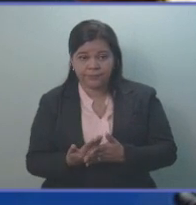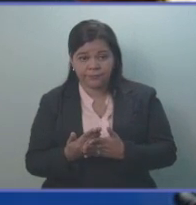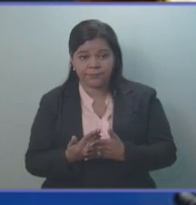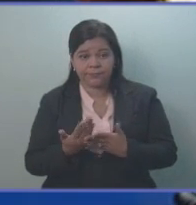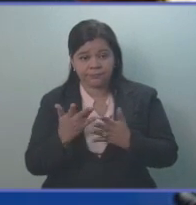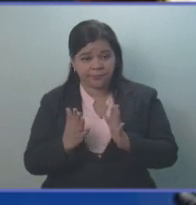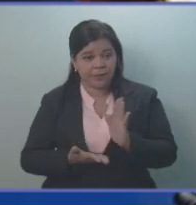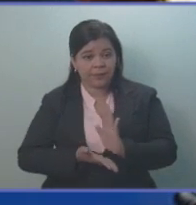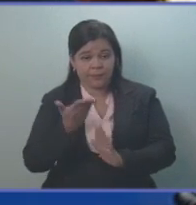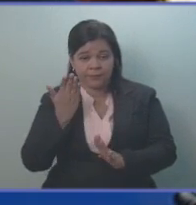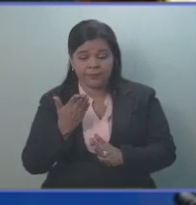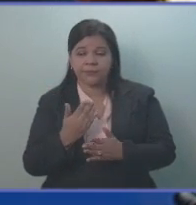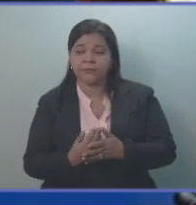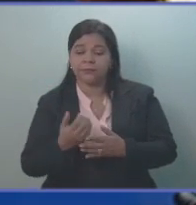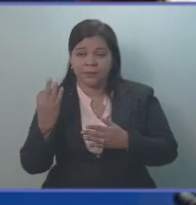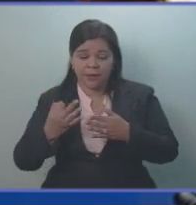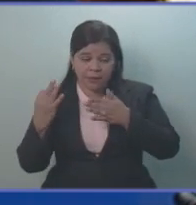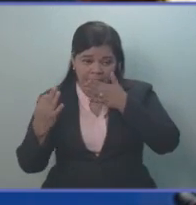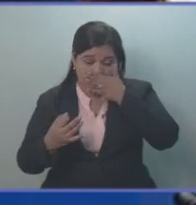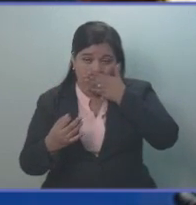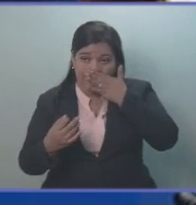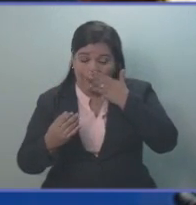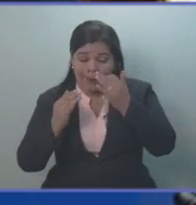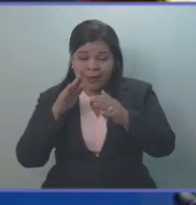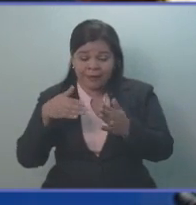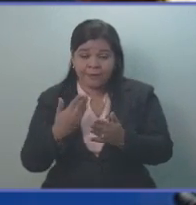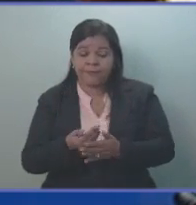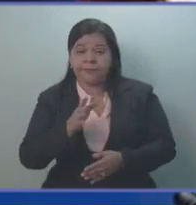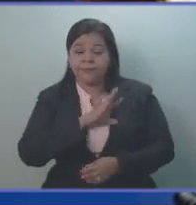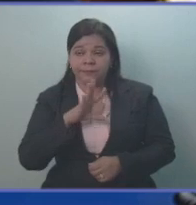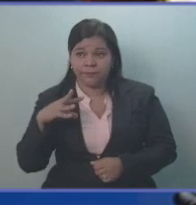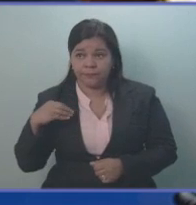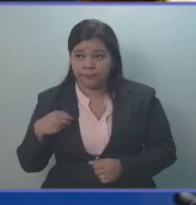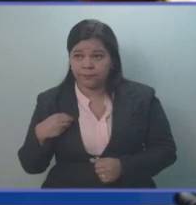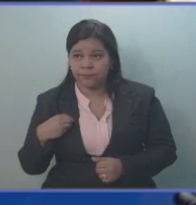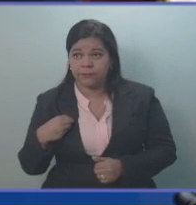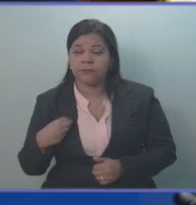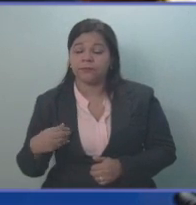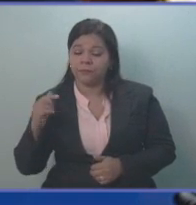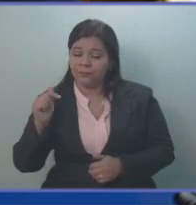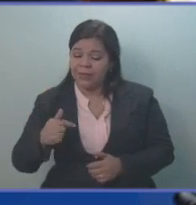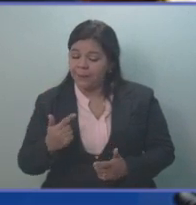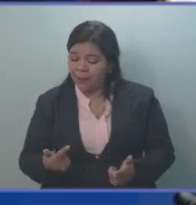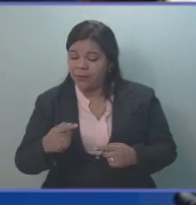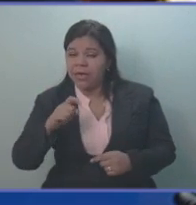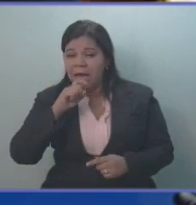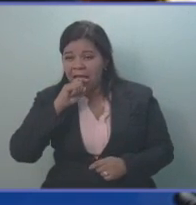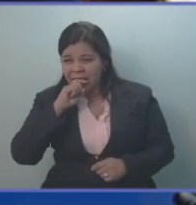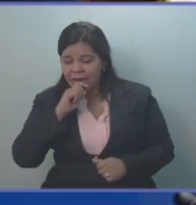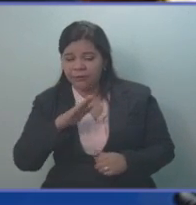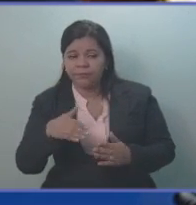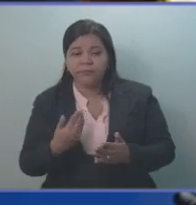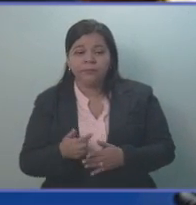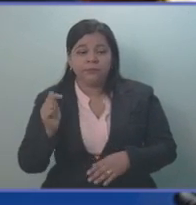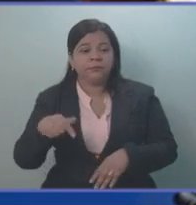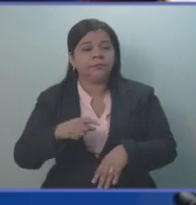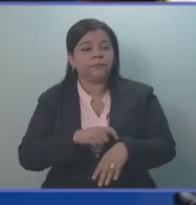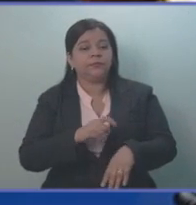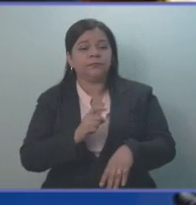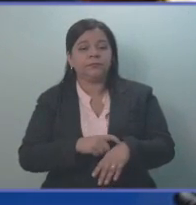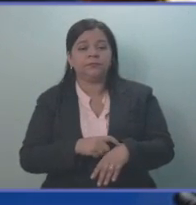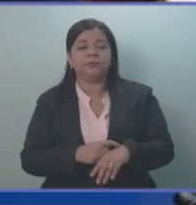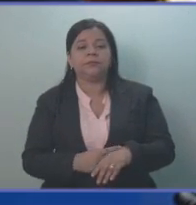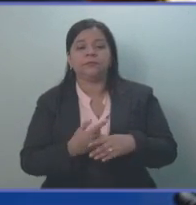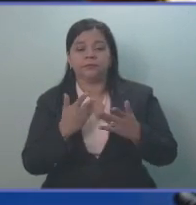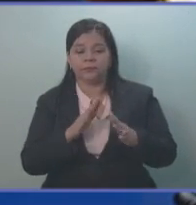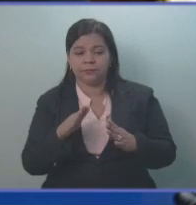los más necesitados, a las familias con condiciones precarias en este momento, y que